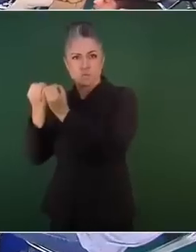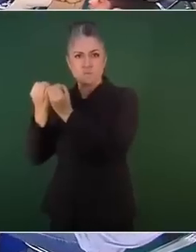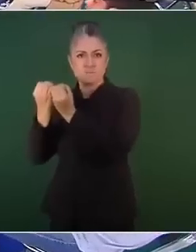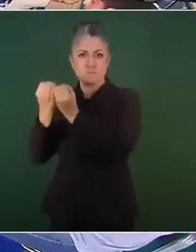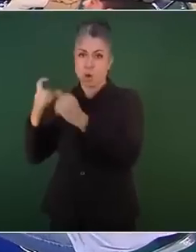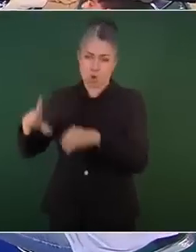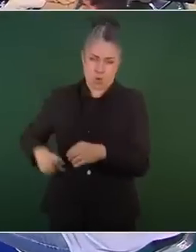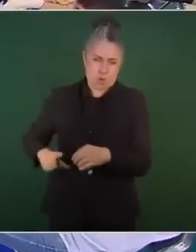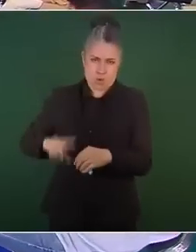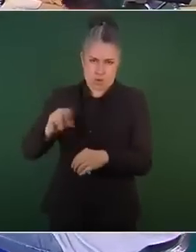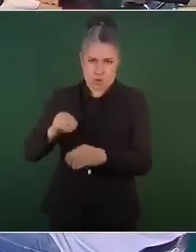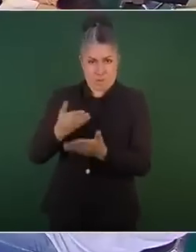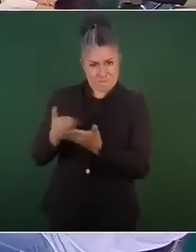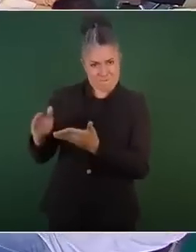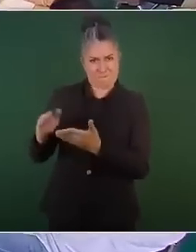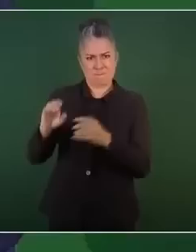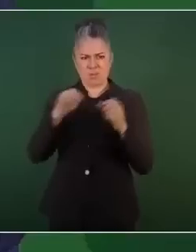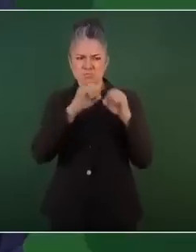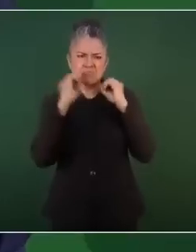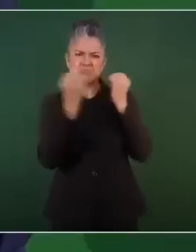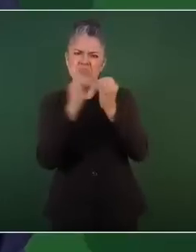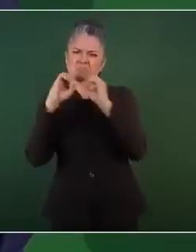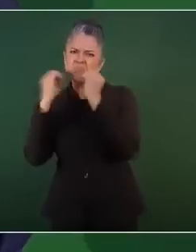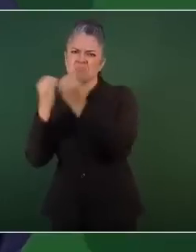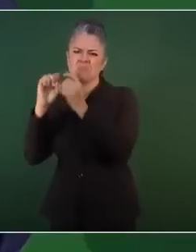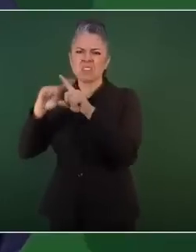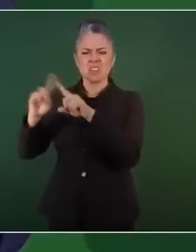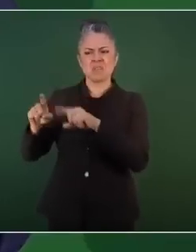de gentes que se acostumbraron